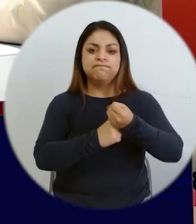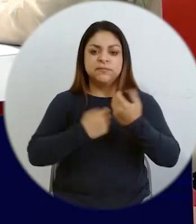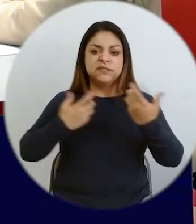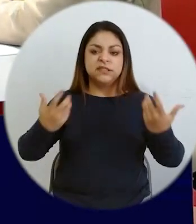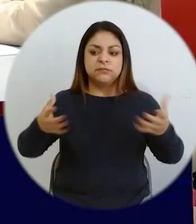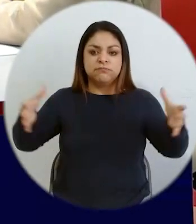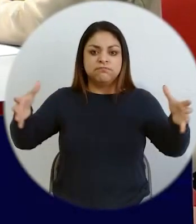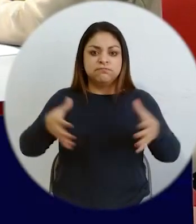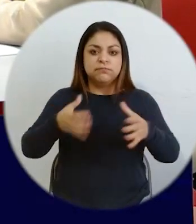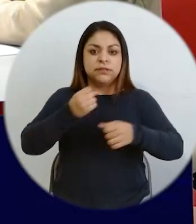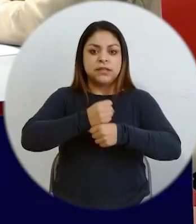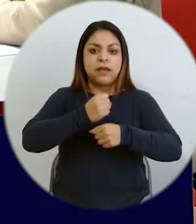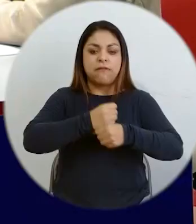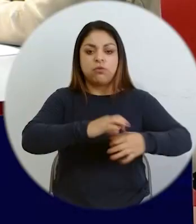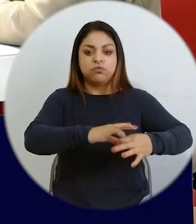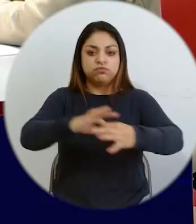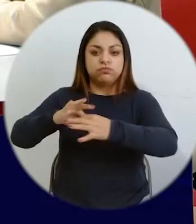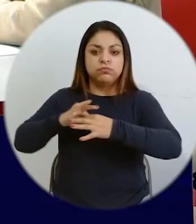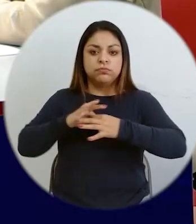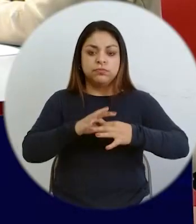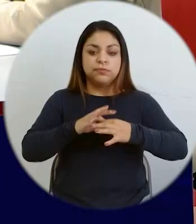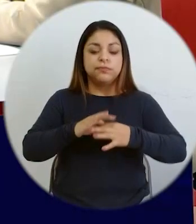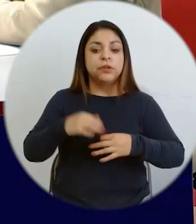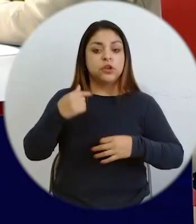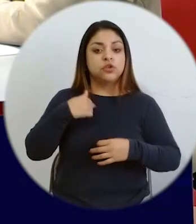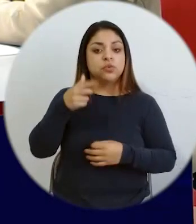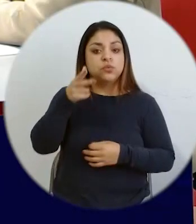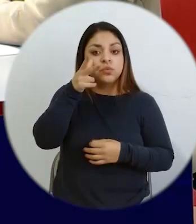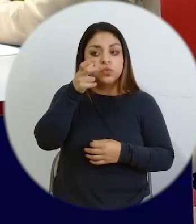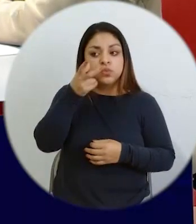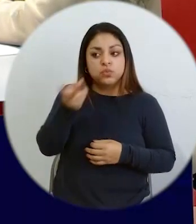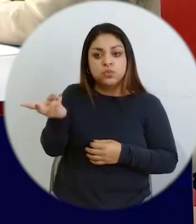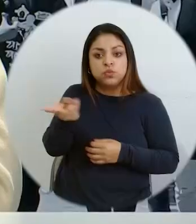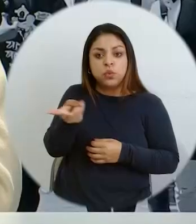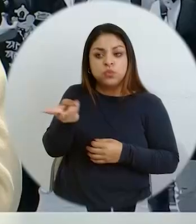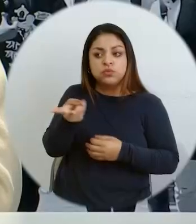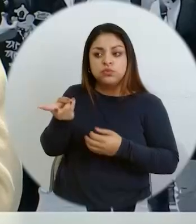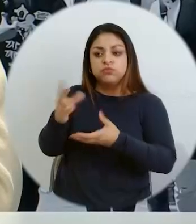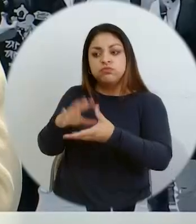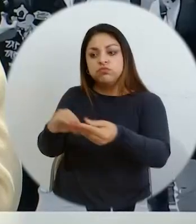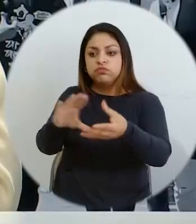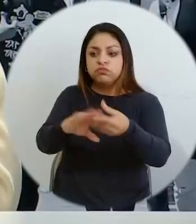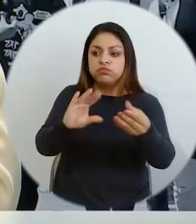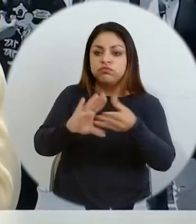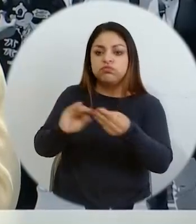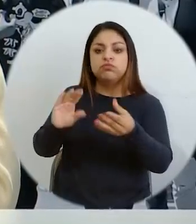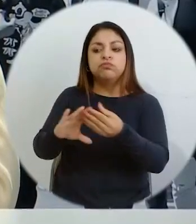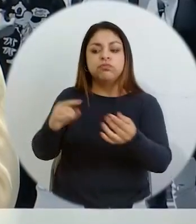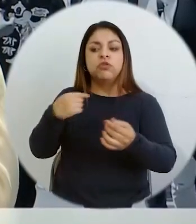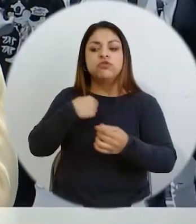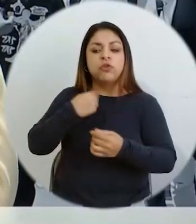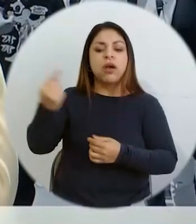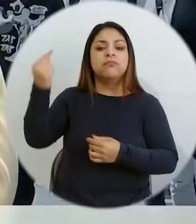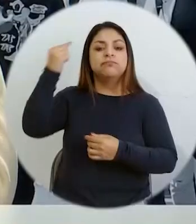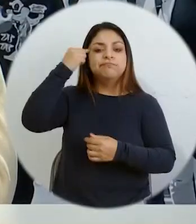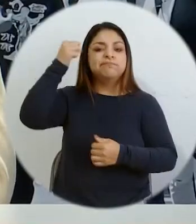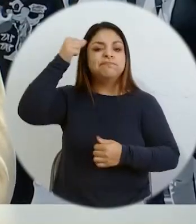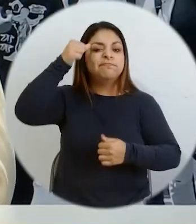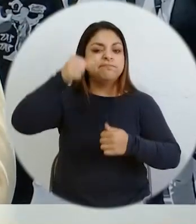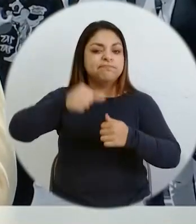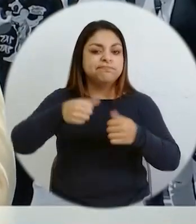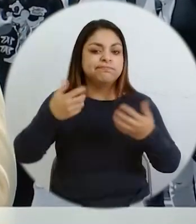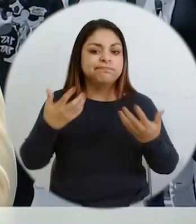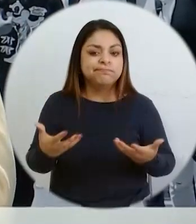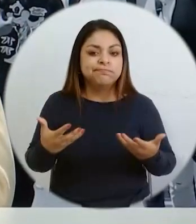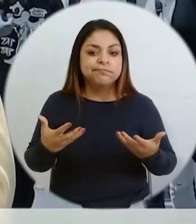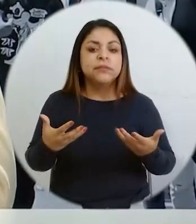Escuchando a don Pablo y a doña Kenly, me trae el recuerdo de el triángulo